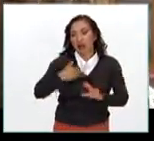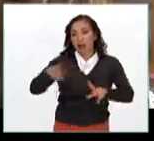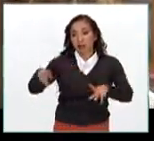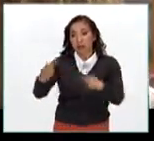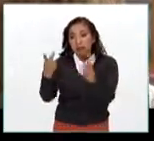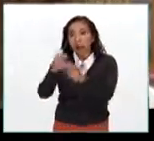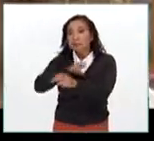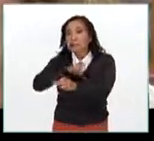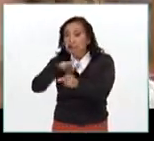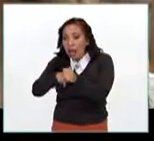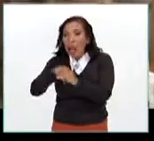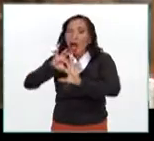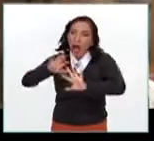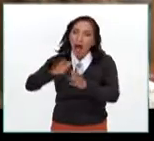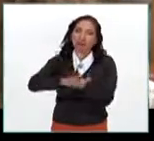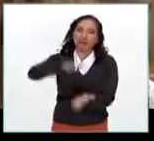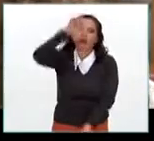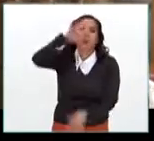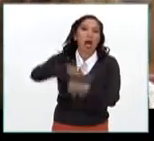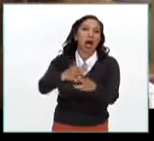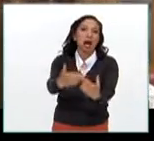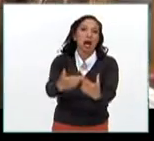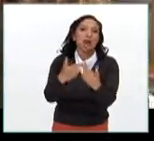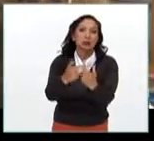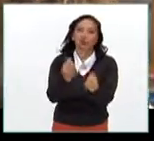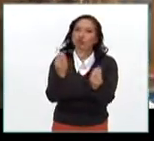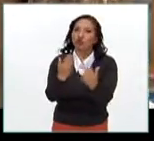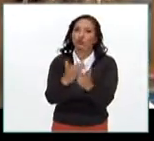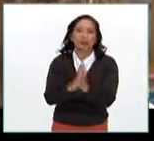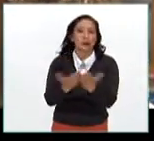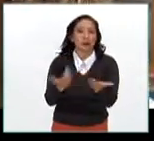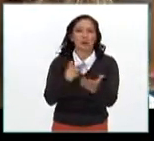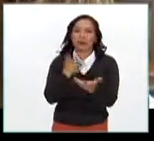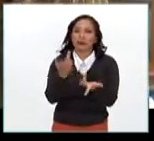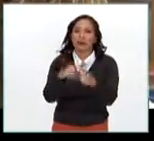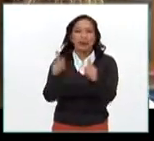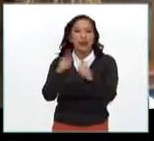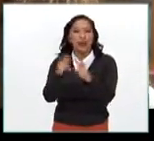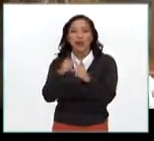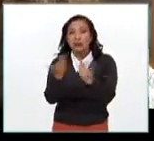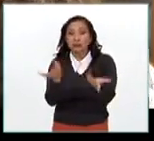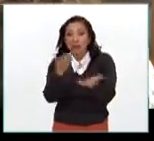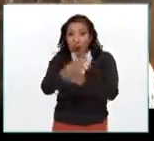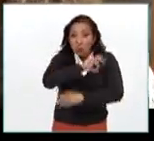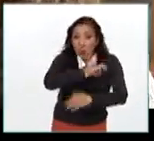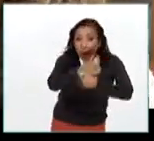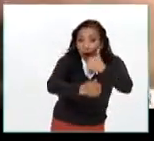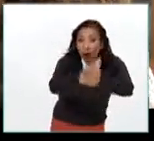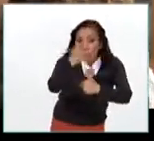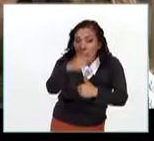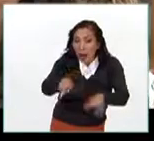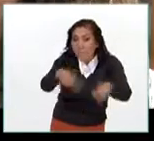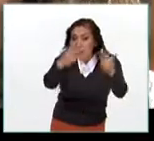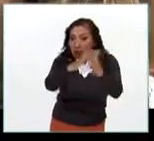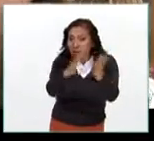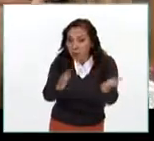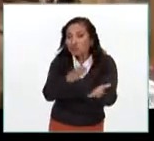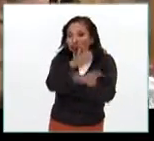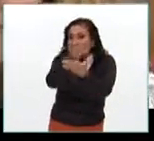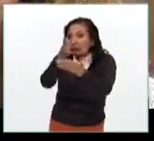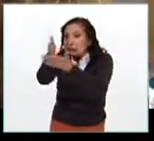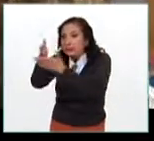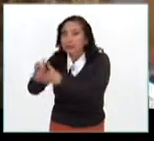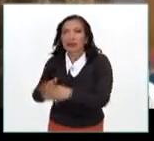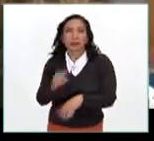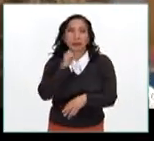ventas especiales, en fin, bueno, pues hay tirajes más grandes, tratamos de entrar a todas las licitaciones que se puedan,